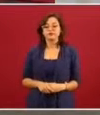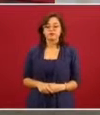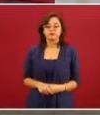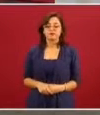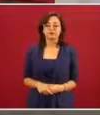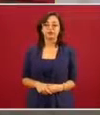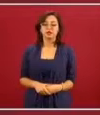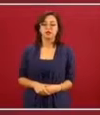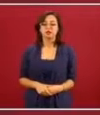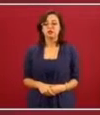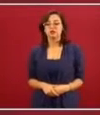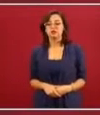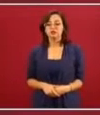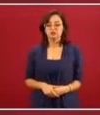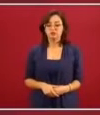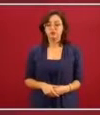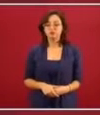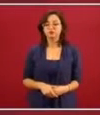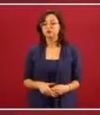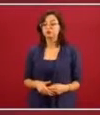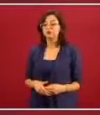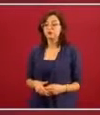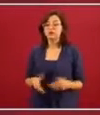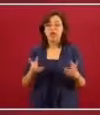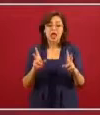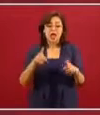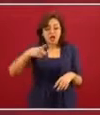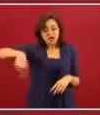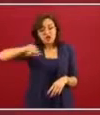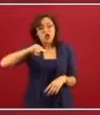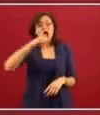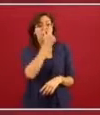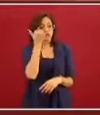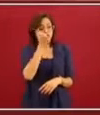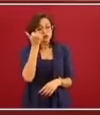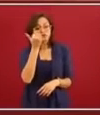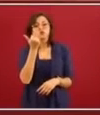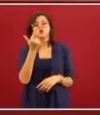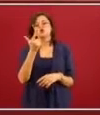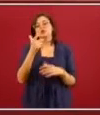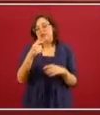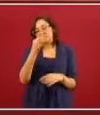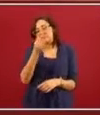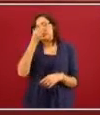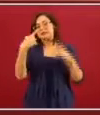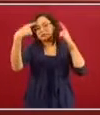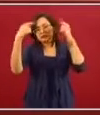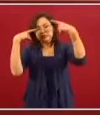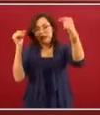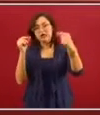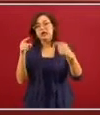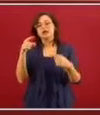en entrenamiento, donde entrarían los internos de pregrado o las médicas pasantes o los estudiantes,